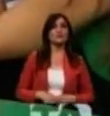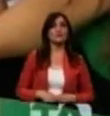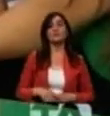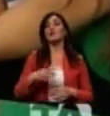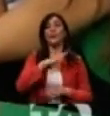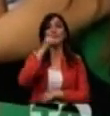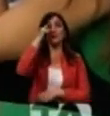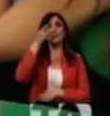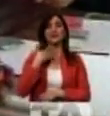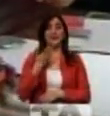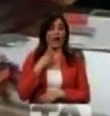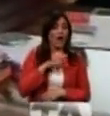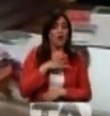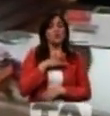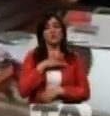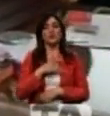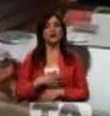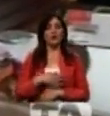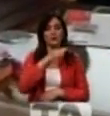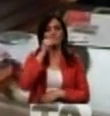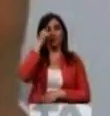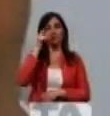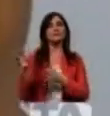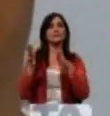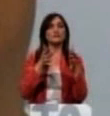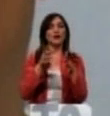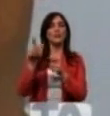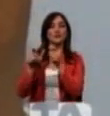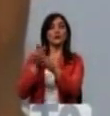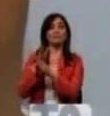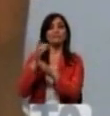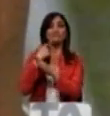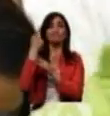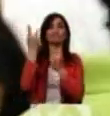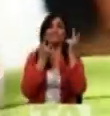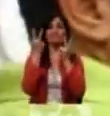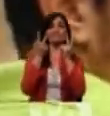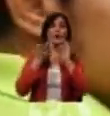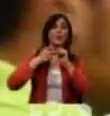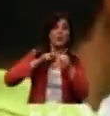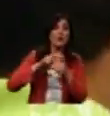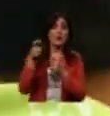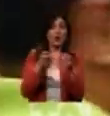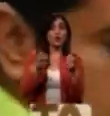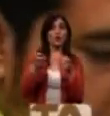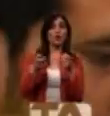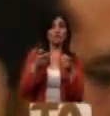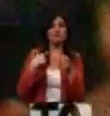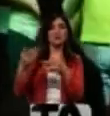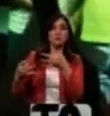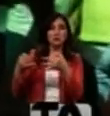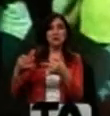Más que eso coinciden estos analistas, pues la visita del expresidente Correa dejó en evidencia que ya no maneja otros